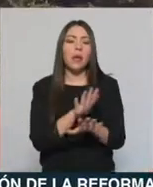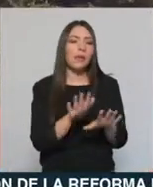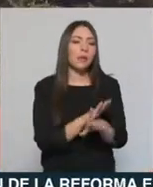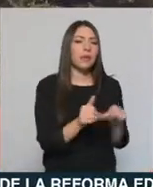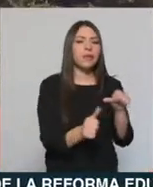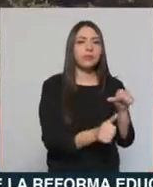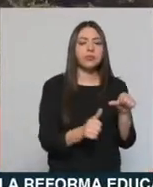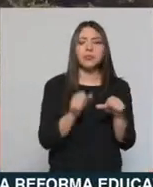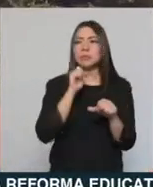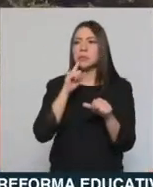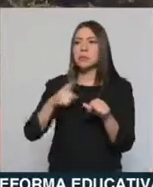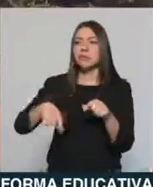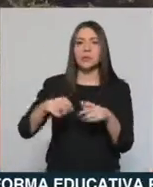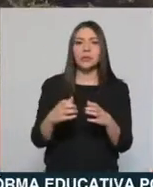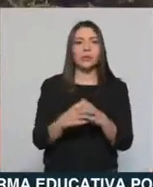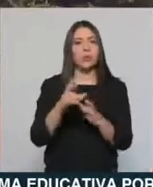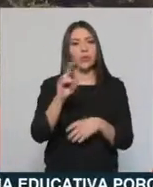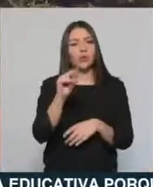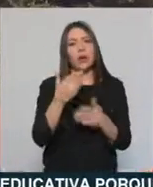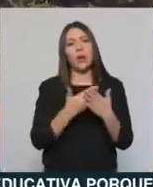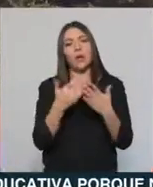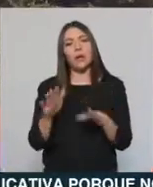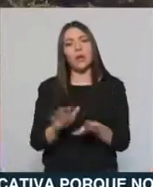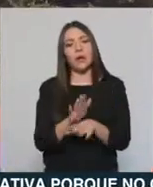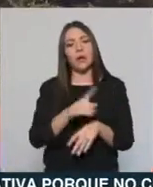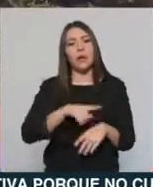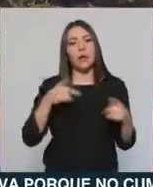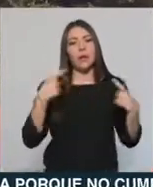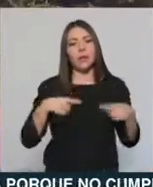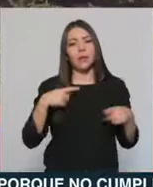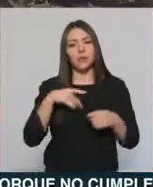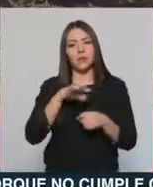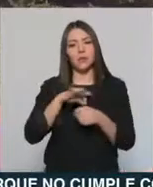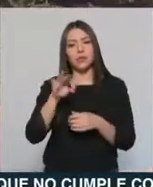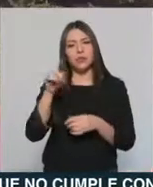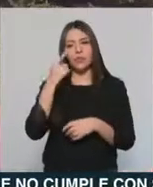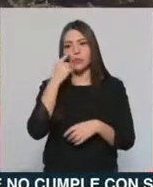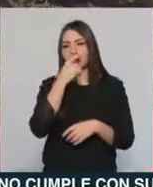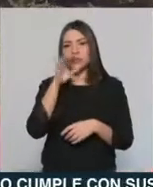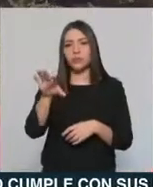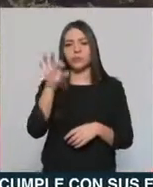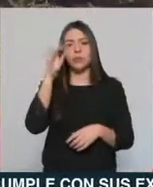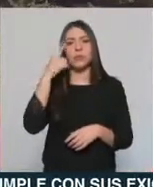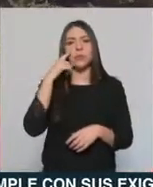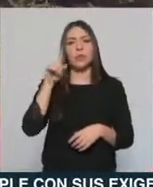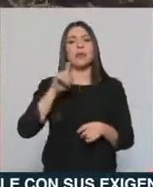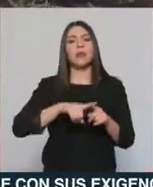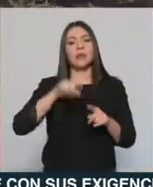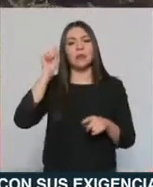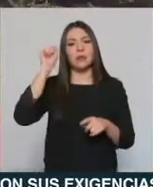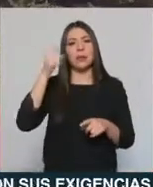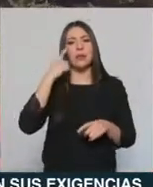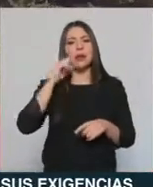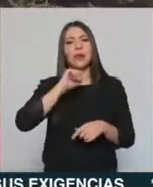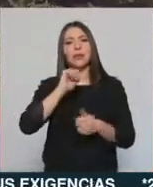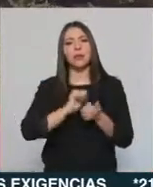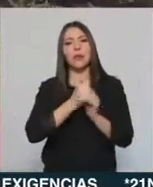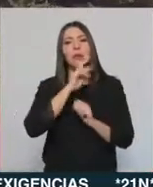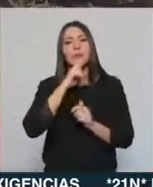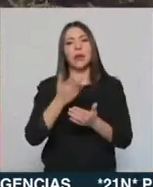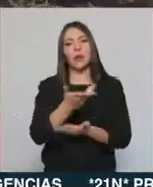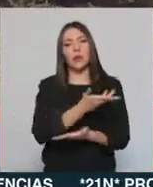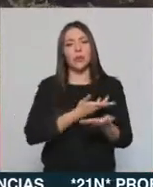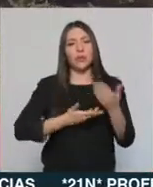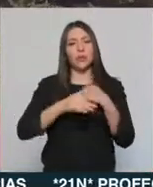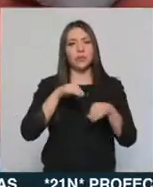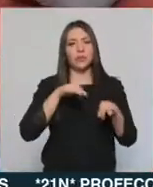los sindicatos en la base de los trabajadores para llevar a una armonía entre los factores de la producción y los trabajadores. En el